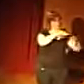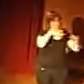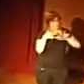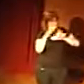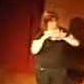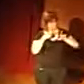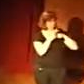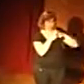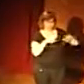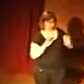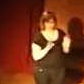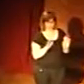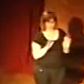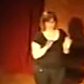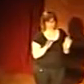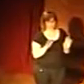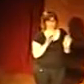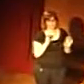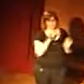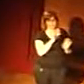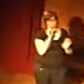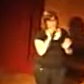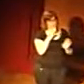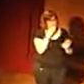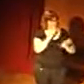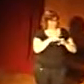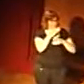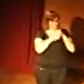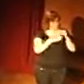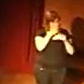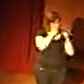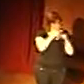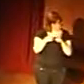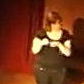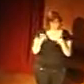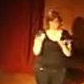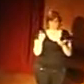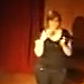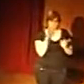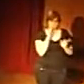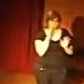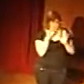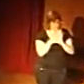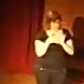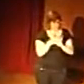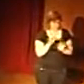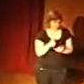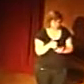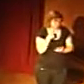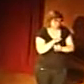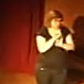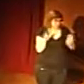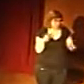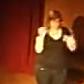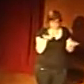completamente distinta y con distintos tipos de uso no que yo se los he intentado aquí explicitar de la forma más clara que me ha sido